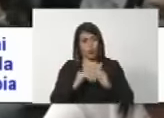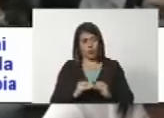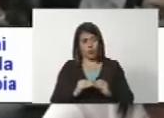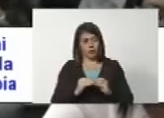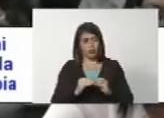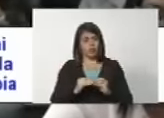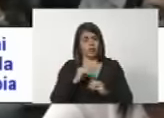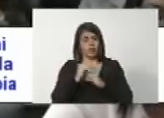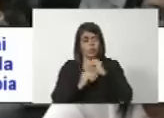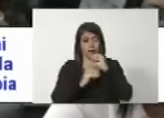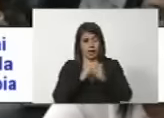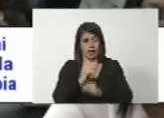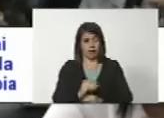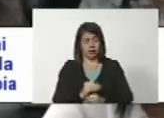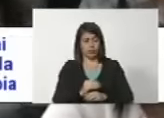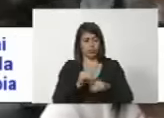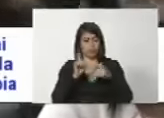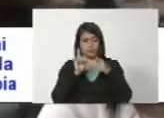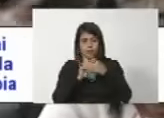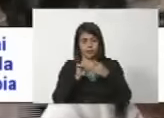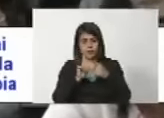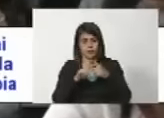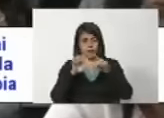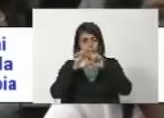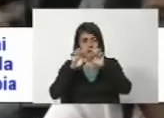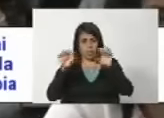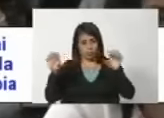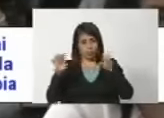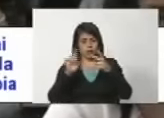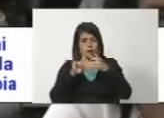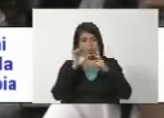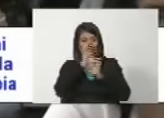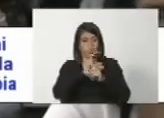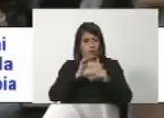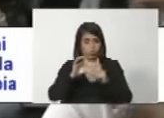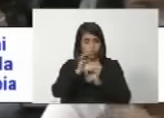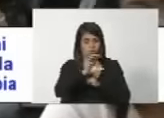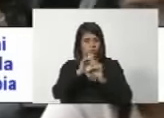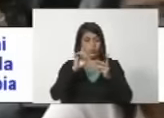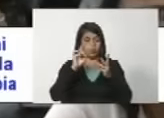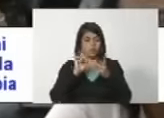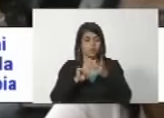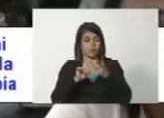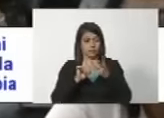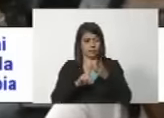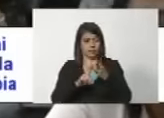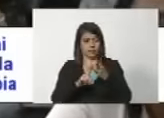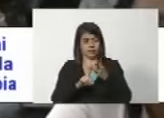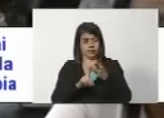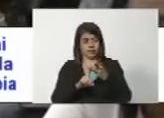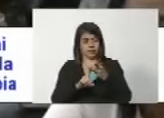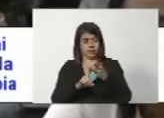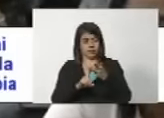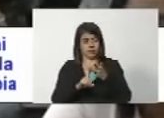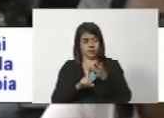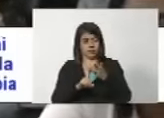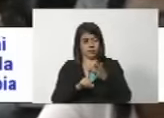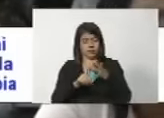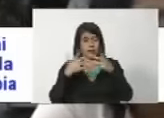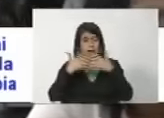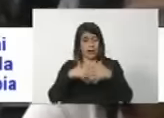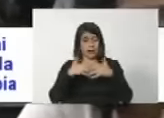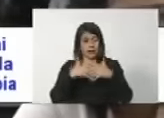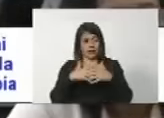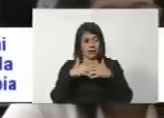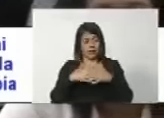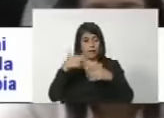acuerdos suscritos en materia educativa, cultural, en materia